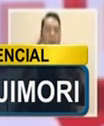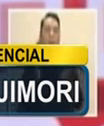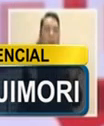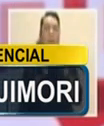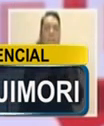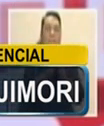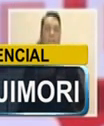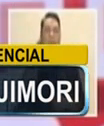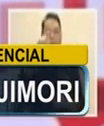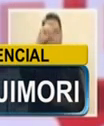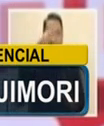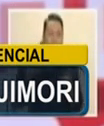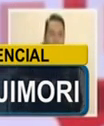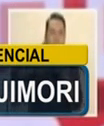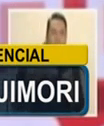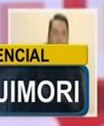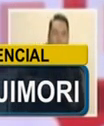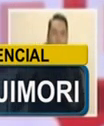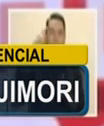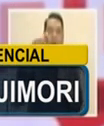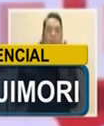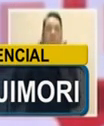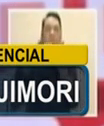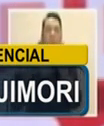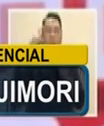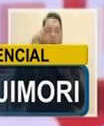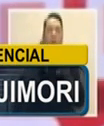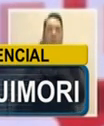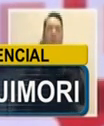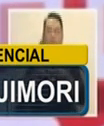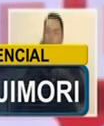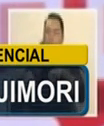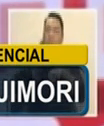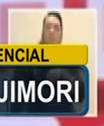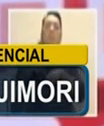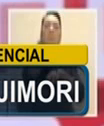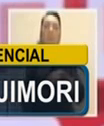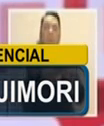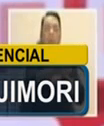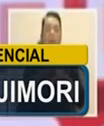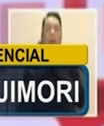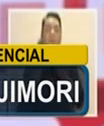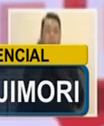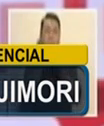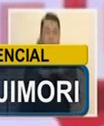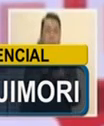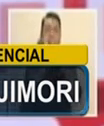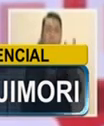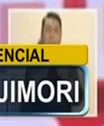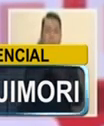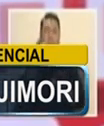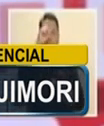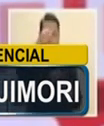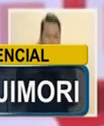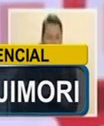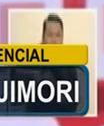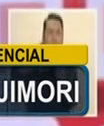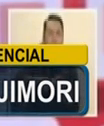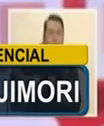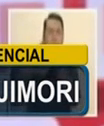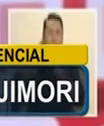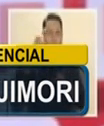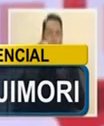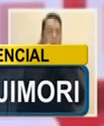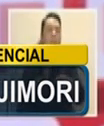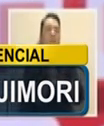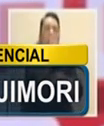minería y minería artesanal por zonas de operación, facilitando a los hermanos mineros su acceso al